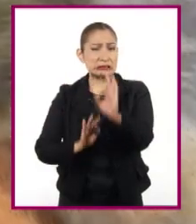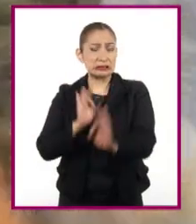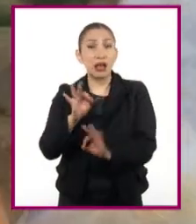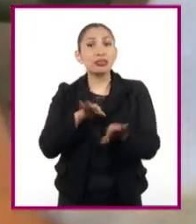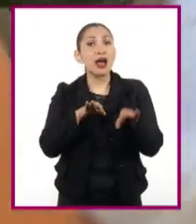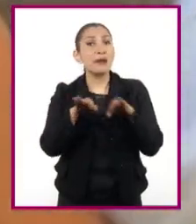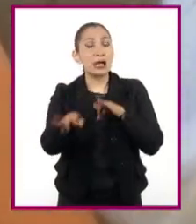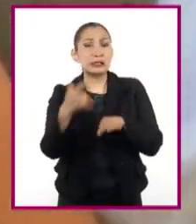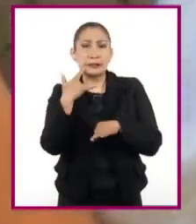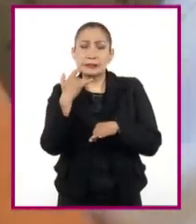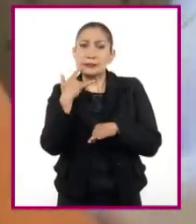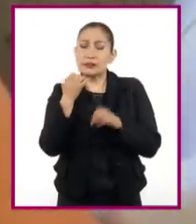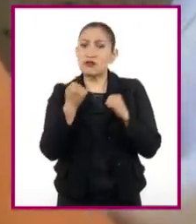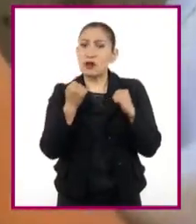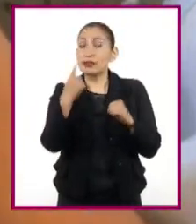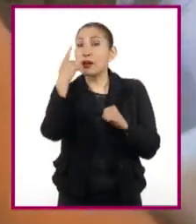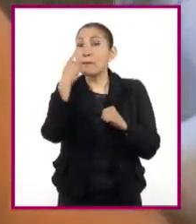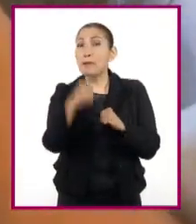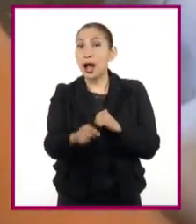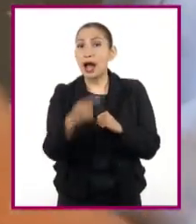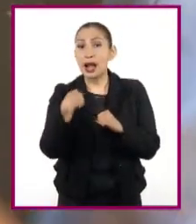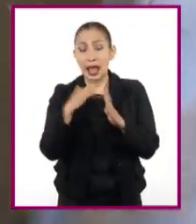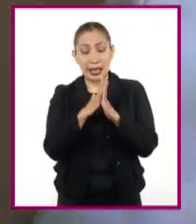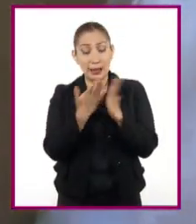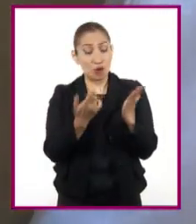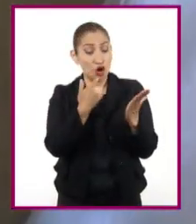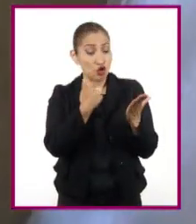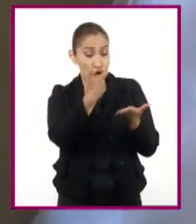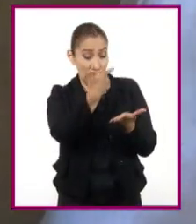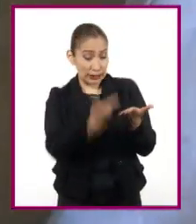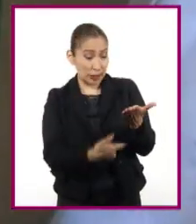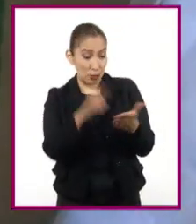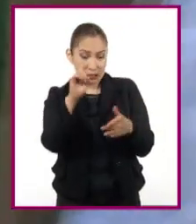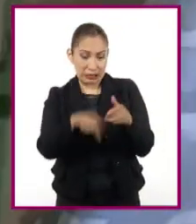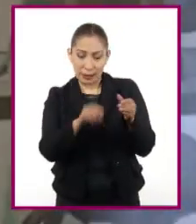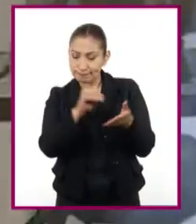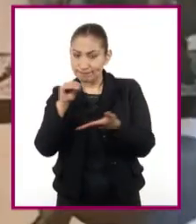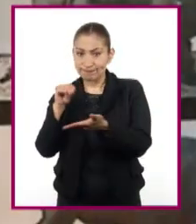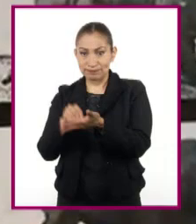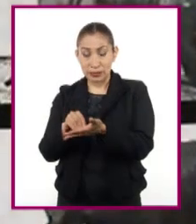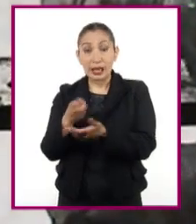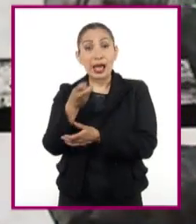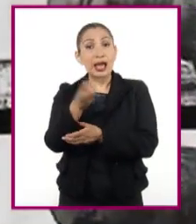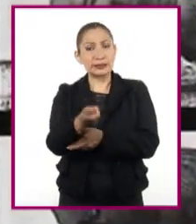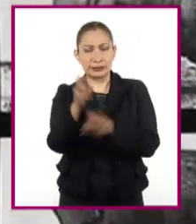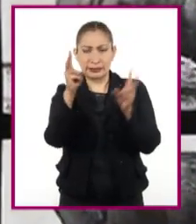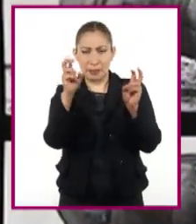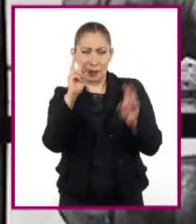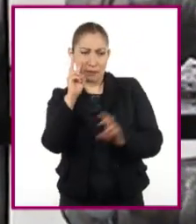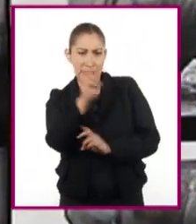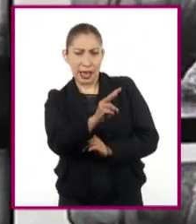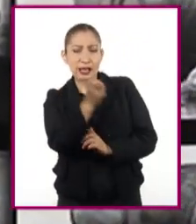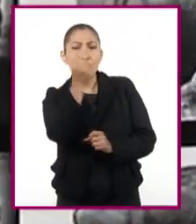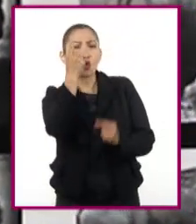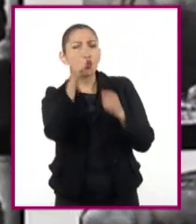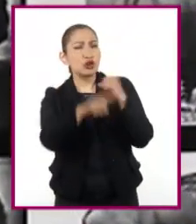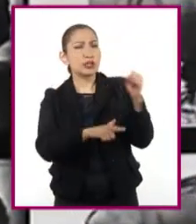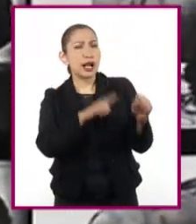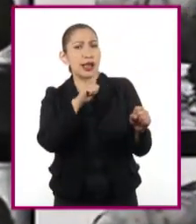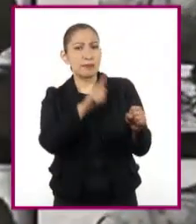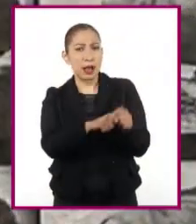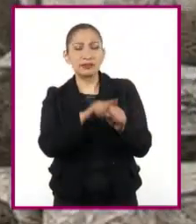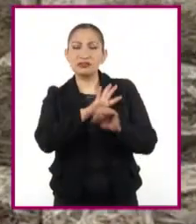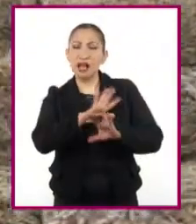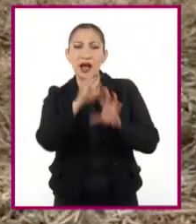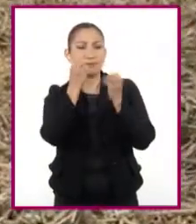que se trabaja arduamente para sacarlas del Libro Rojo. En este programa mostraremos algunas de las especies que